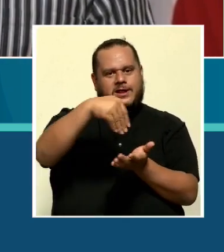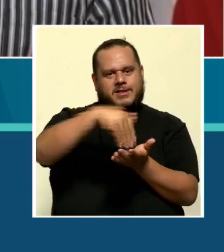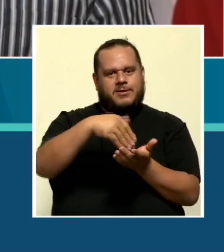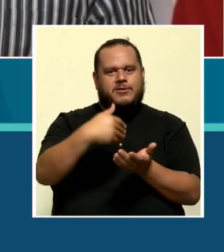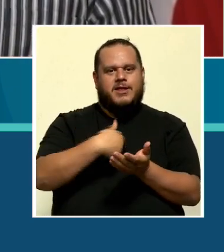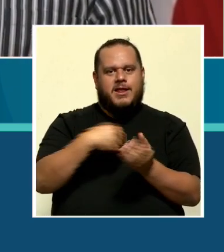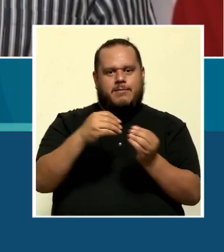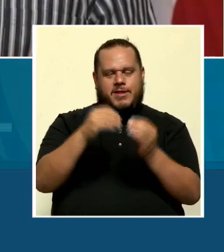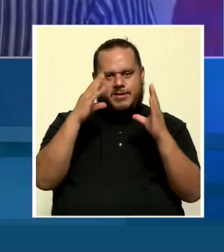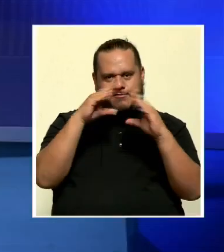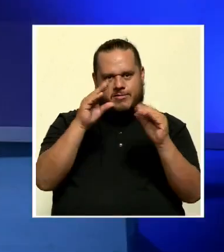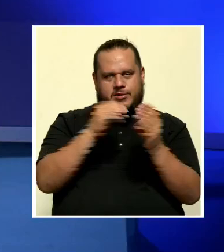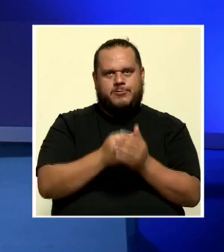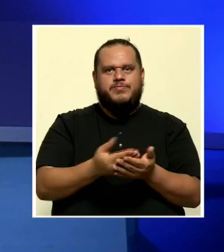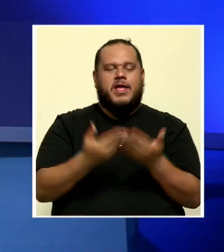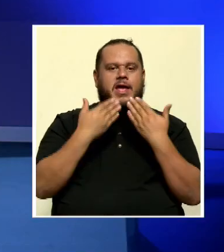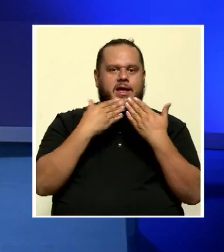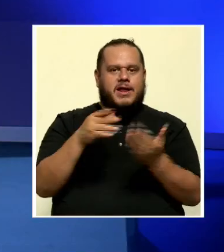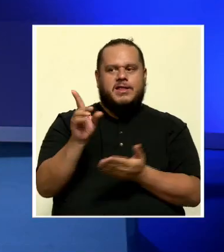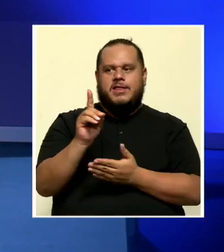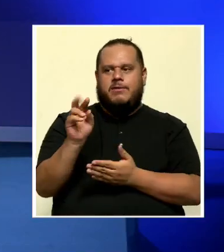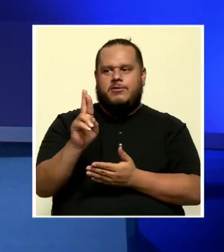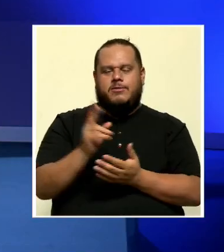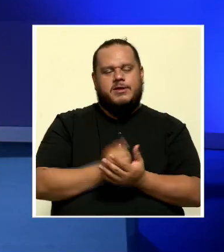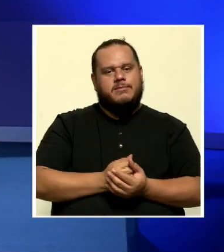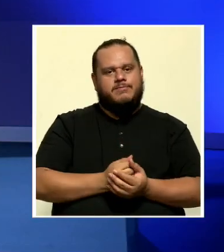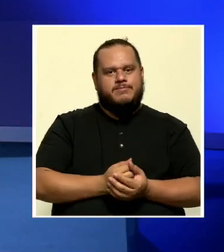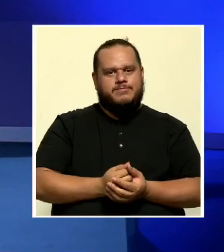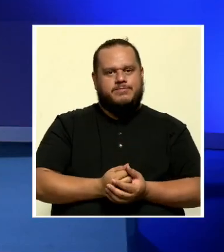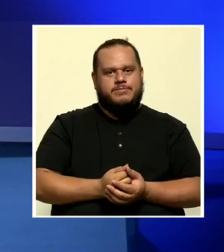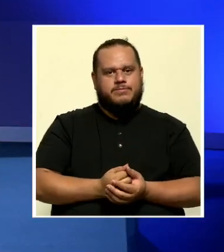más. Gracias, David Robert. Sí.